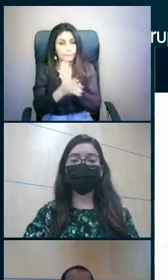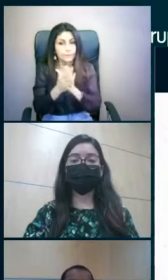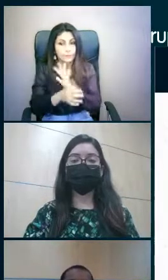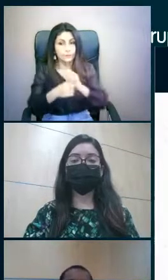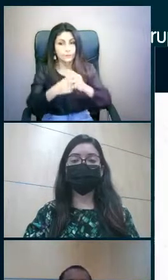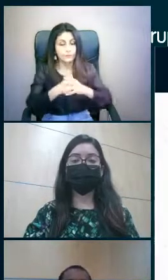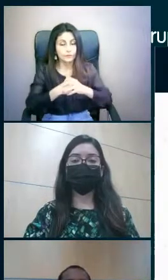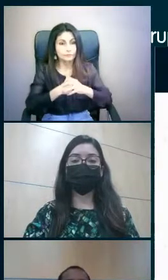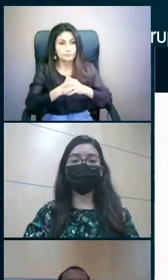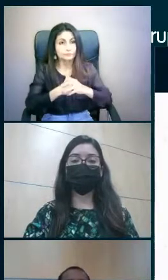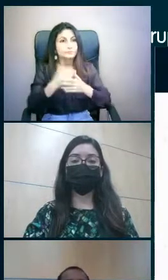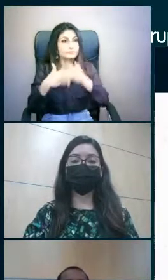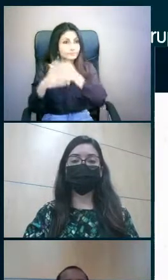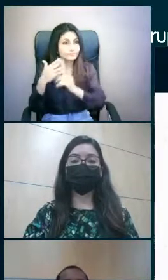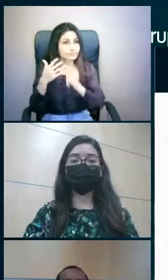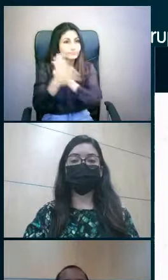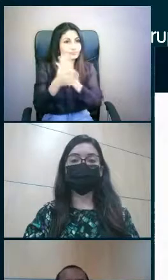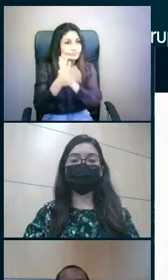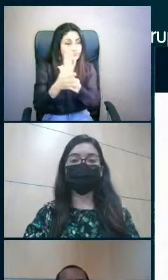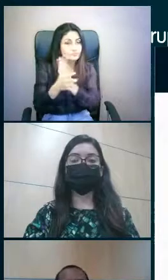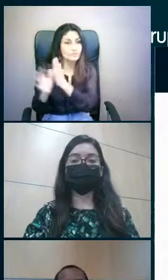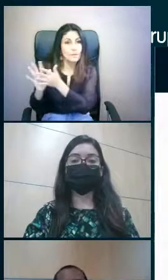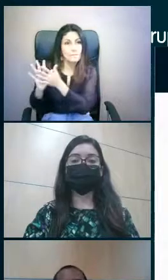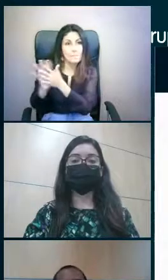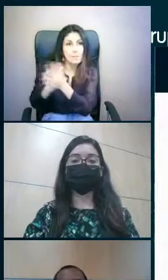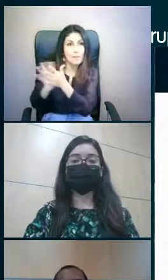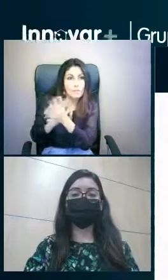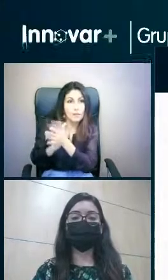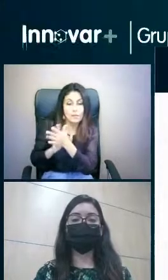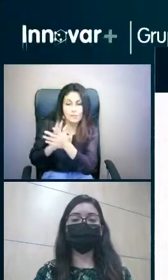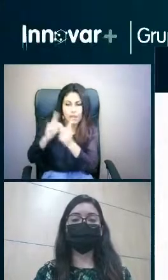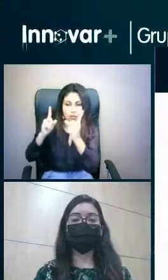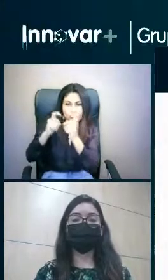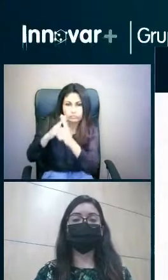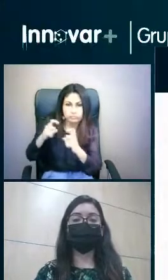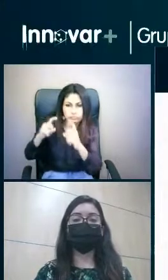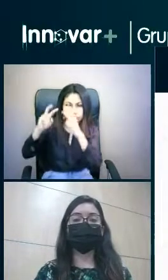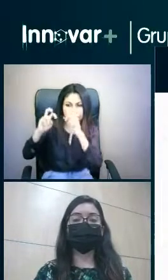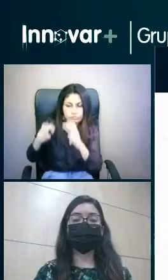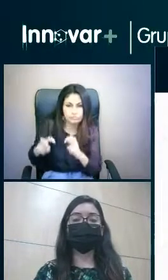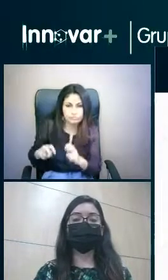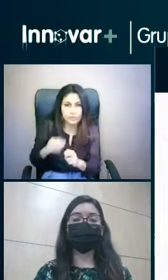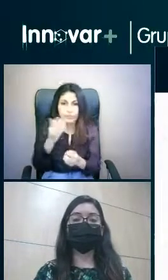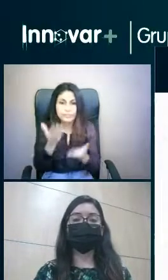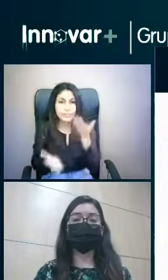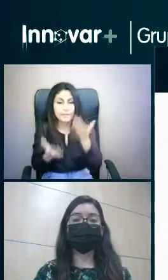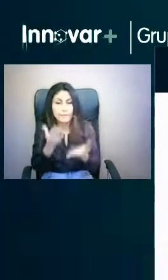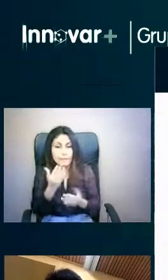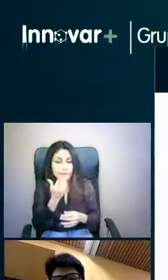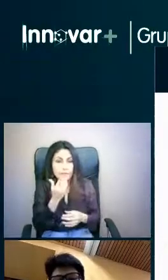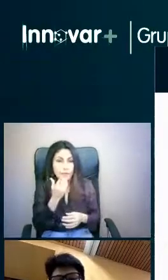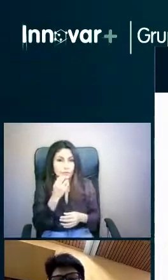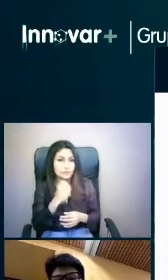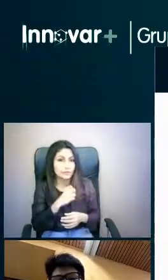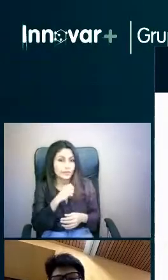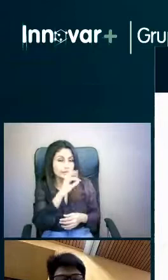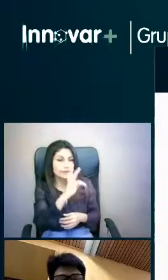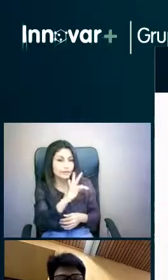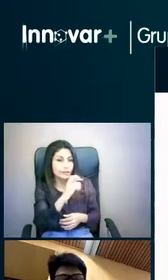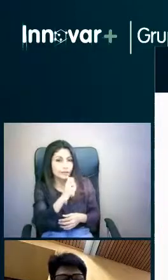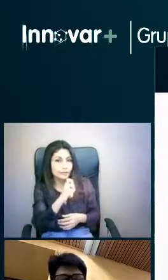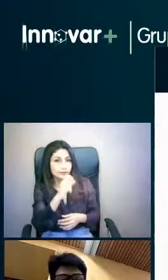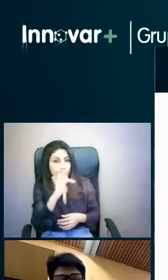Como les mencionaba, la extracción de datos se hace dependiendo de los archivos que tengamos. Si tenemos archivos históricos, pues solo simplemente